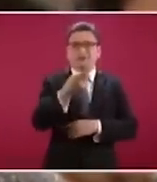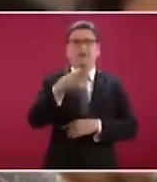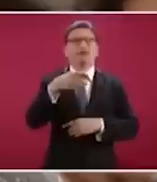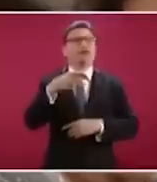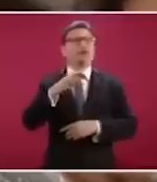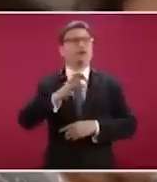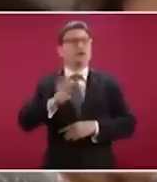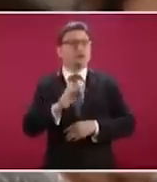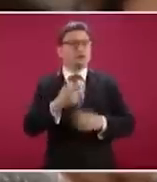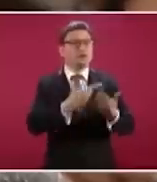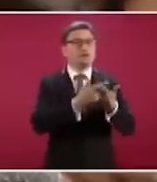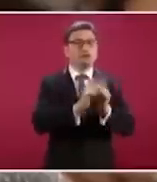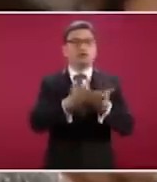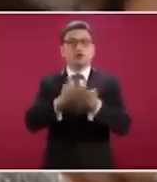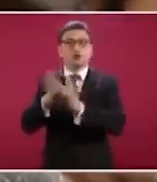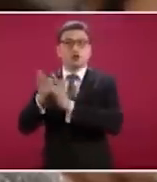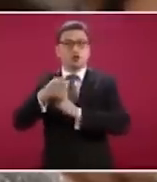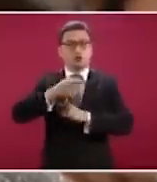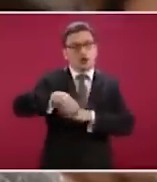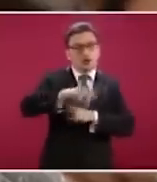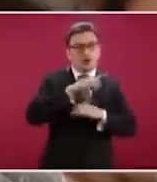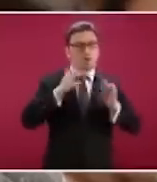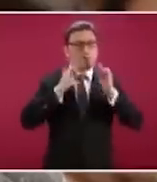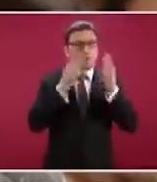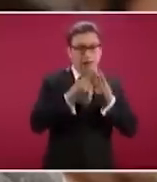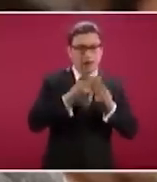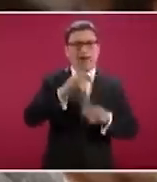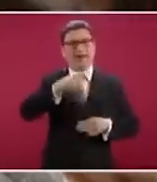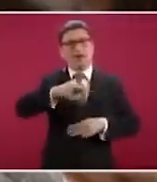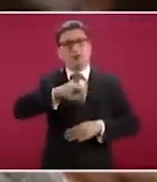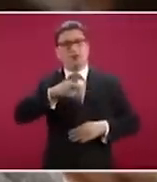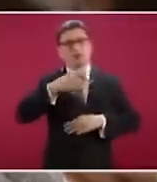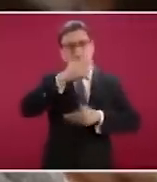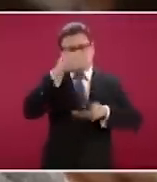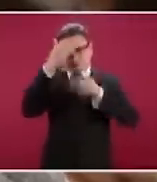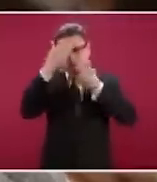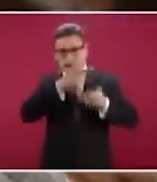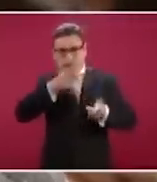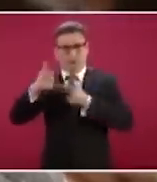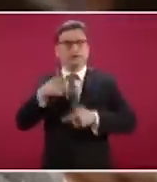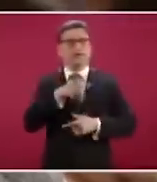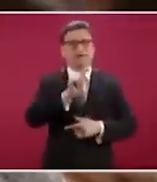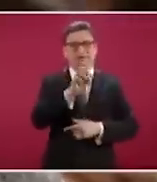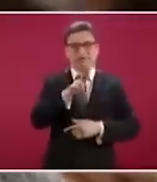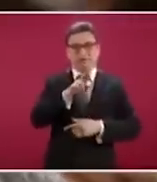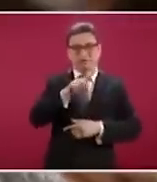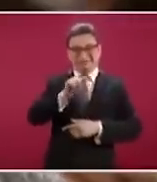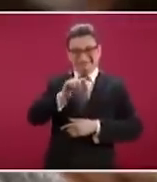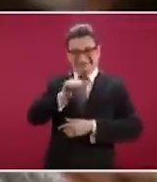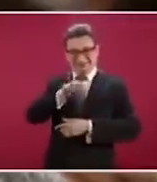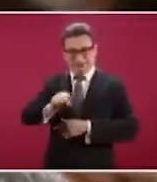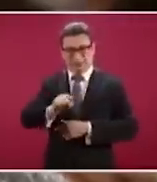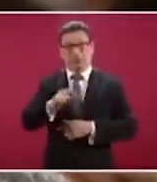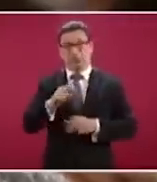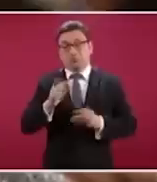de declarar como terroristas a los cárteles mexicanos.